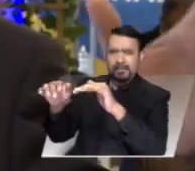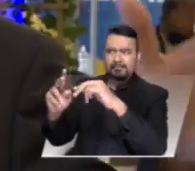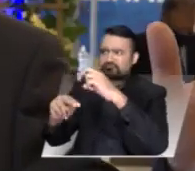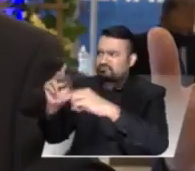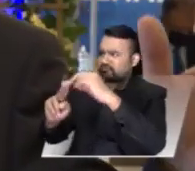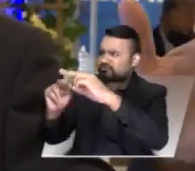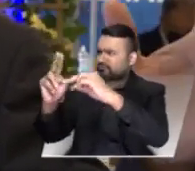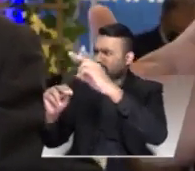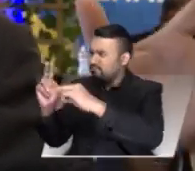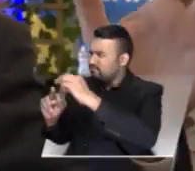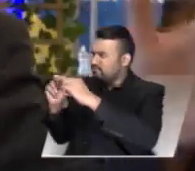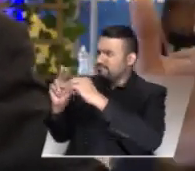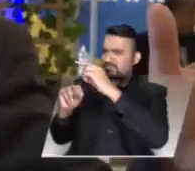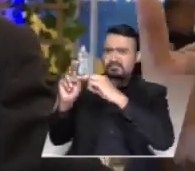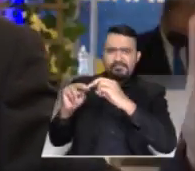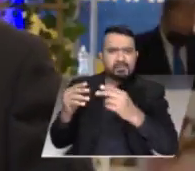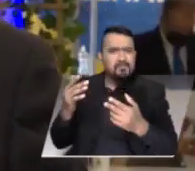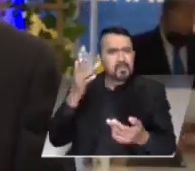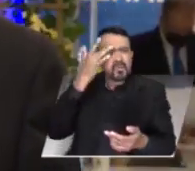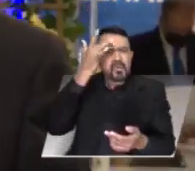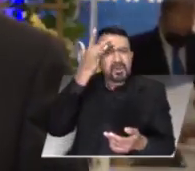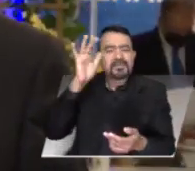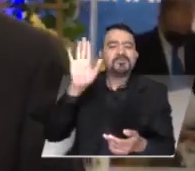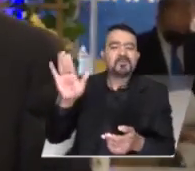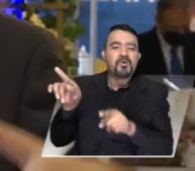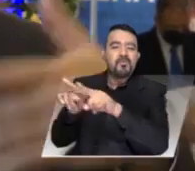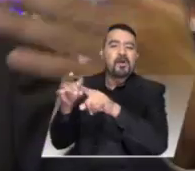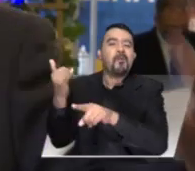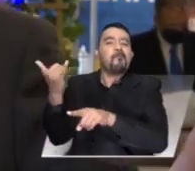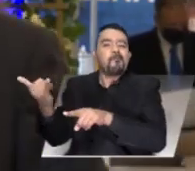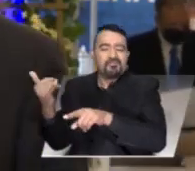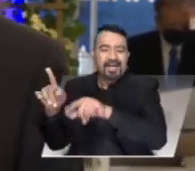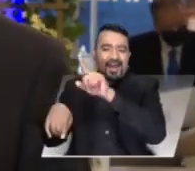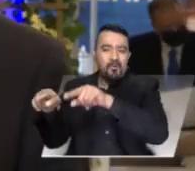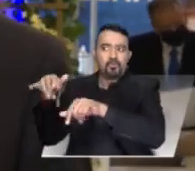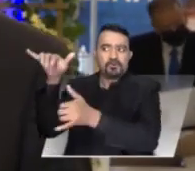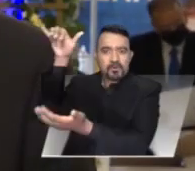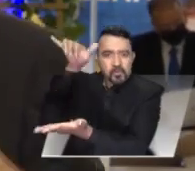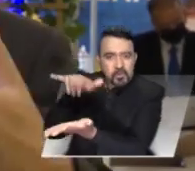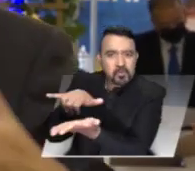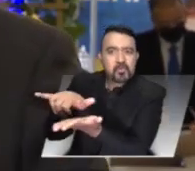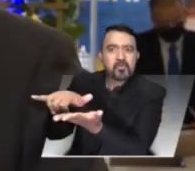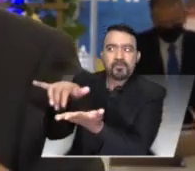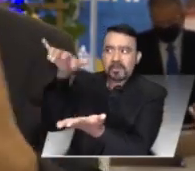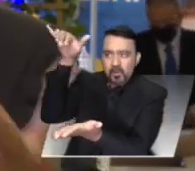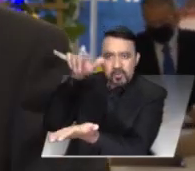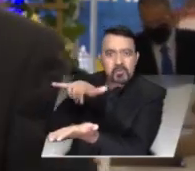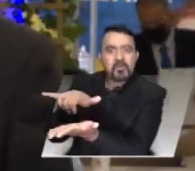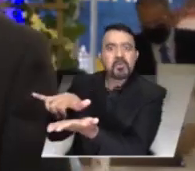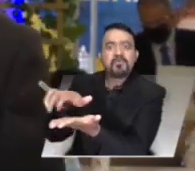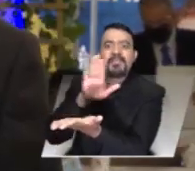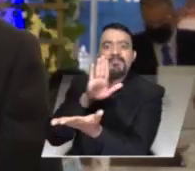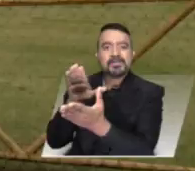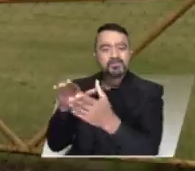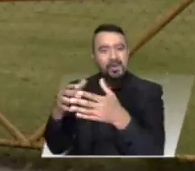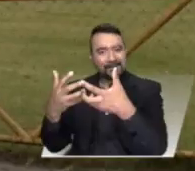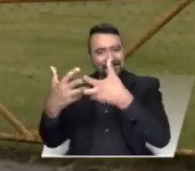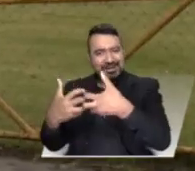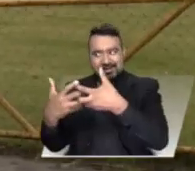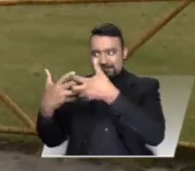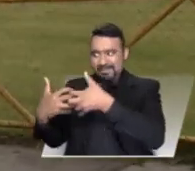los hubs de mantenimiento que hoy tiene una aerolínea allí, y la nueva llegada de nuevas aerolíneas demandan muchos